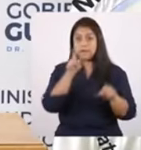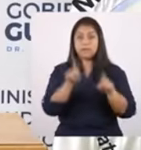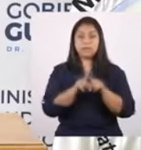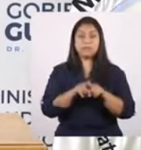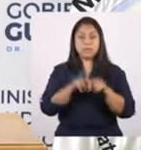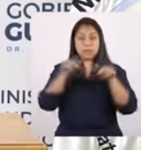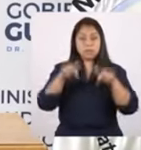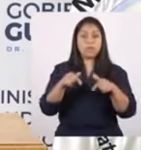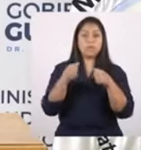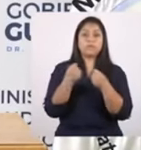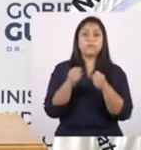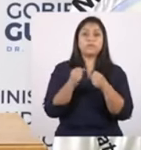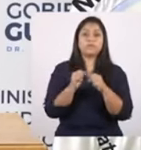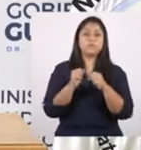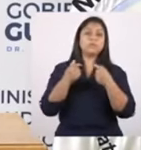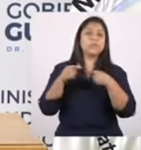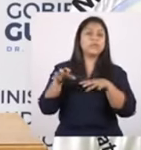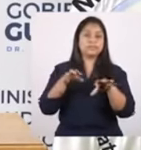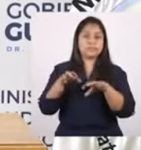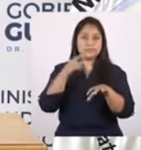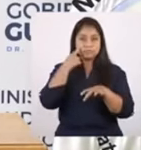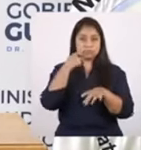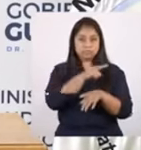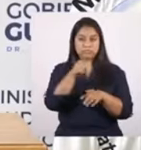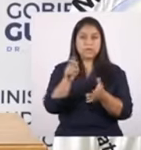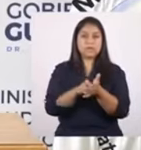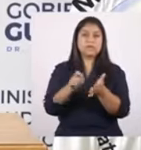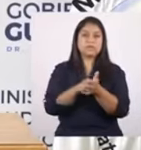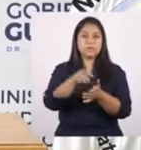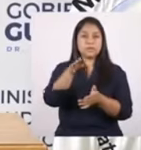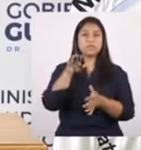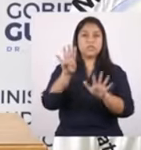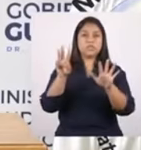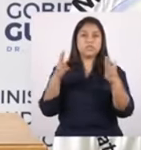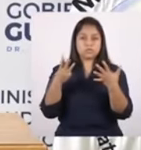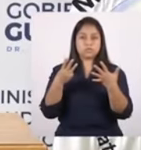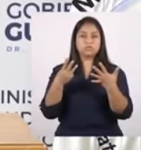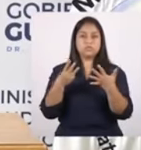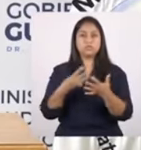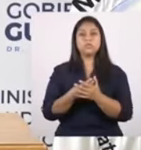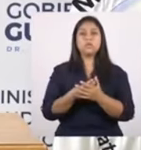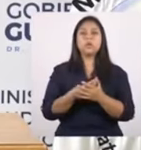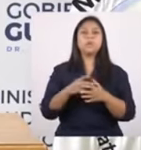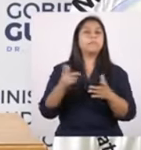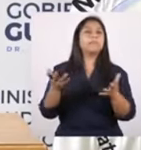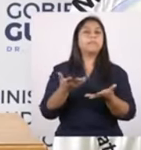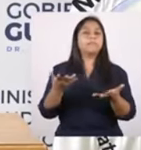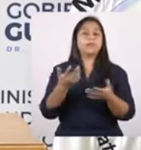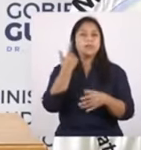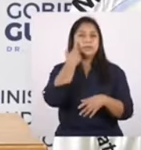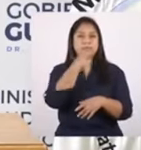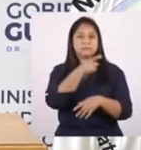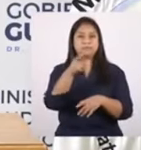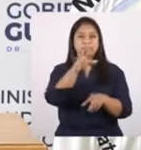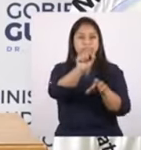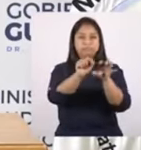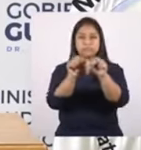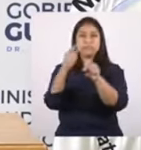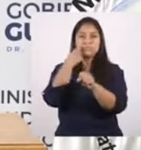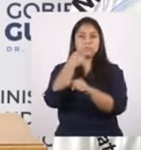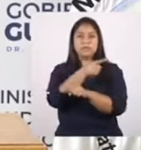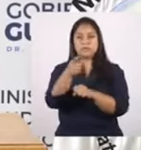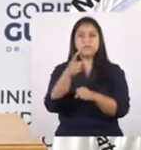el día de hoy se llevó un operativo epidemiológico en la zona 18 con la finalidad de la detección de posibles